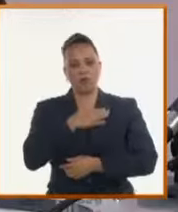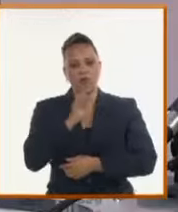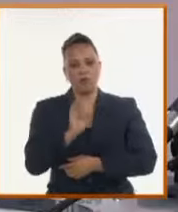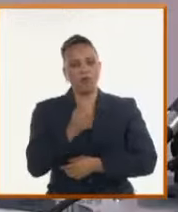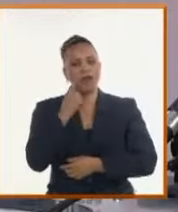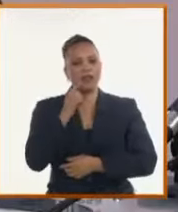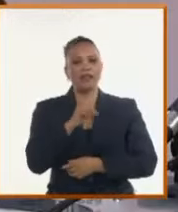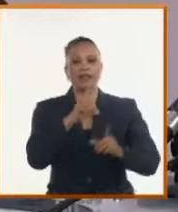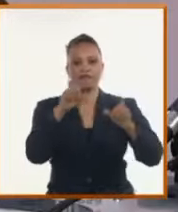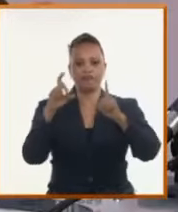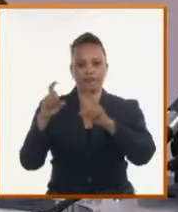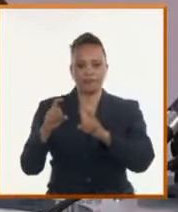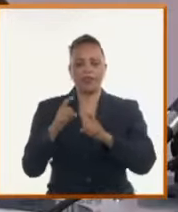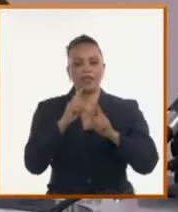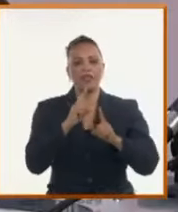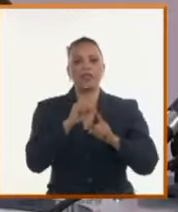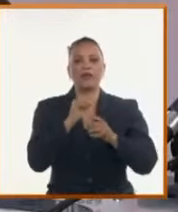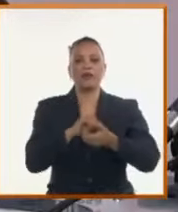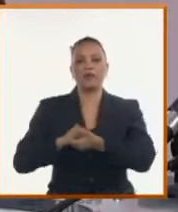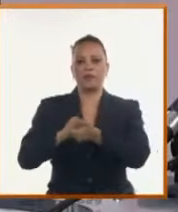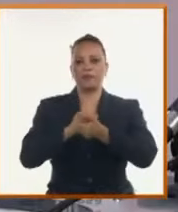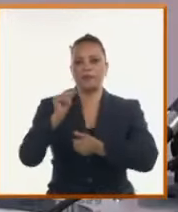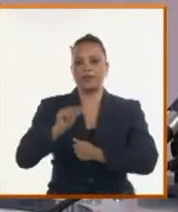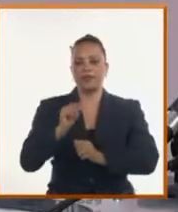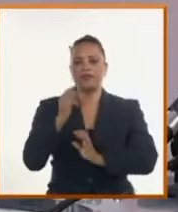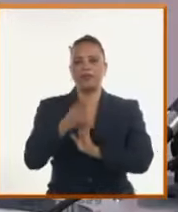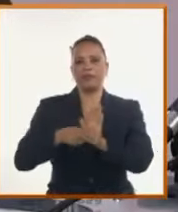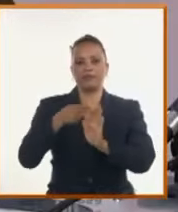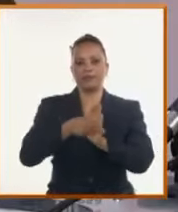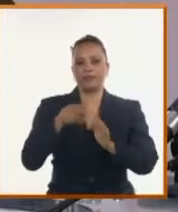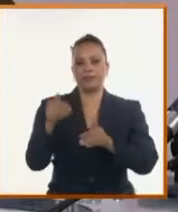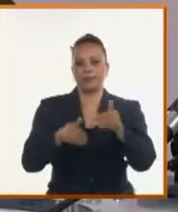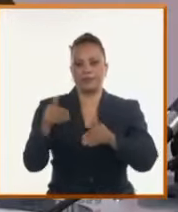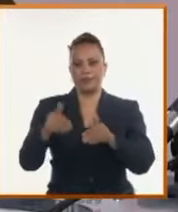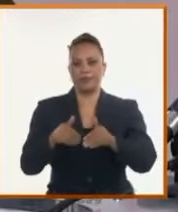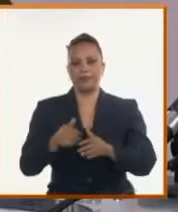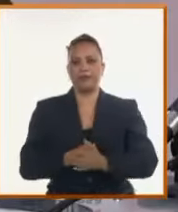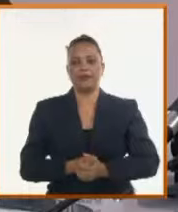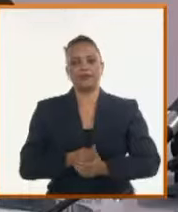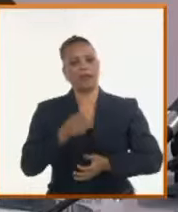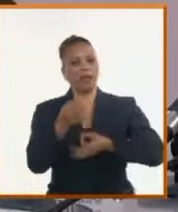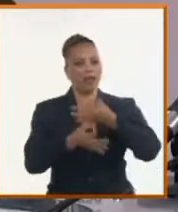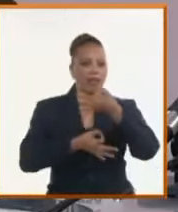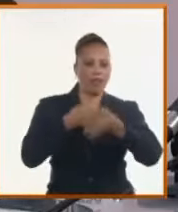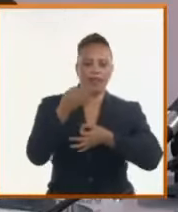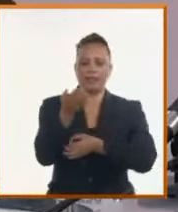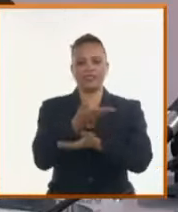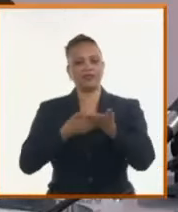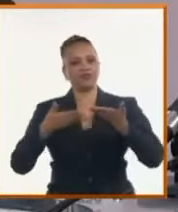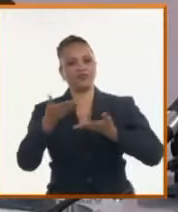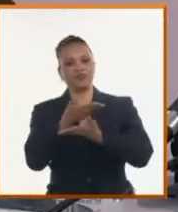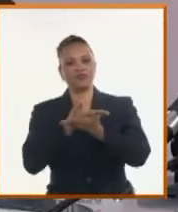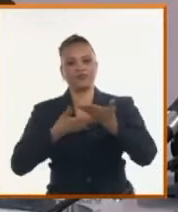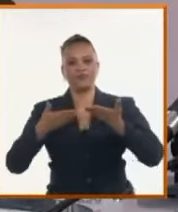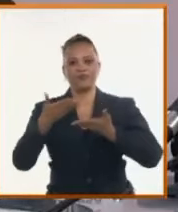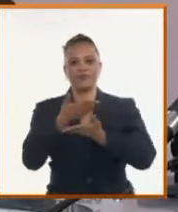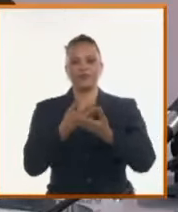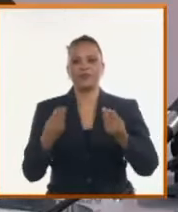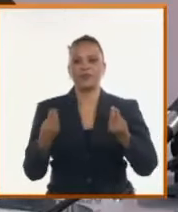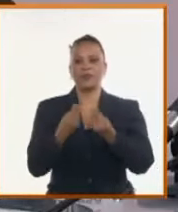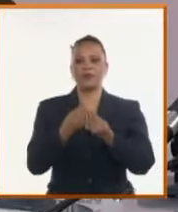andaba imágenes de nuestros compañeros de ferrocarriles desde supuesto de Mando ahí conversando e intercambiando con los